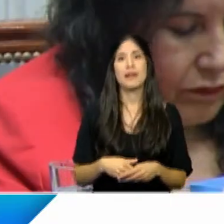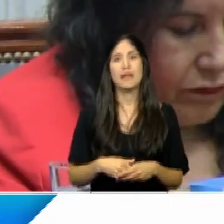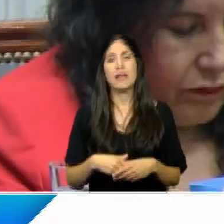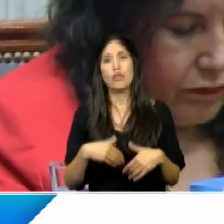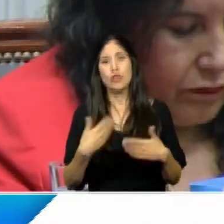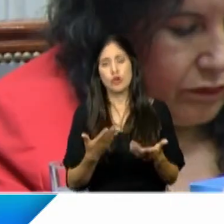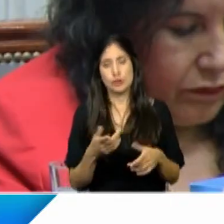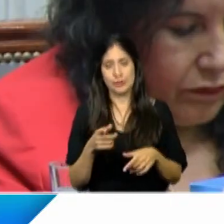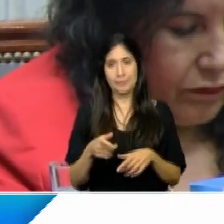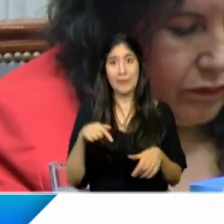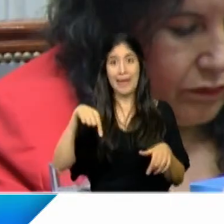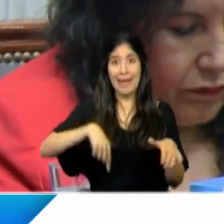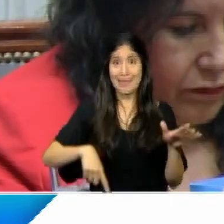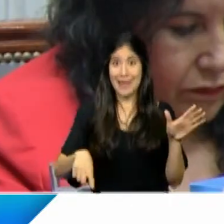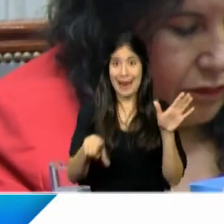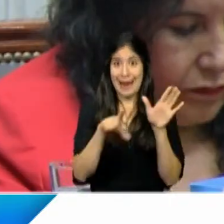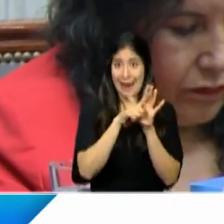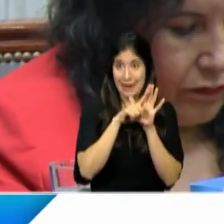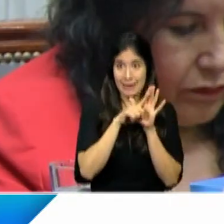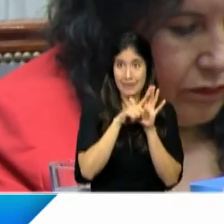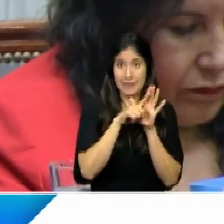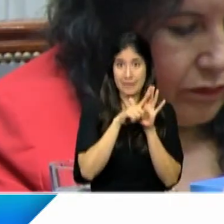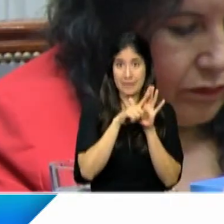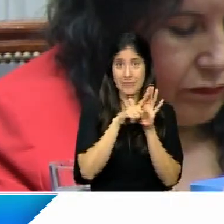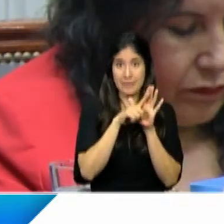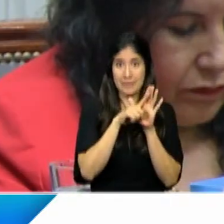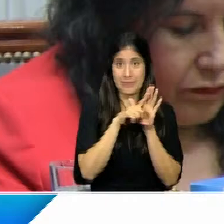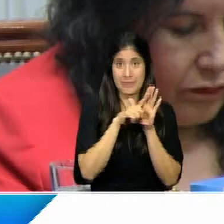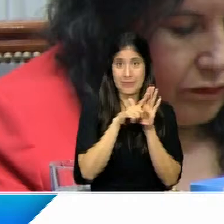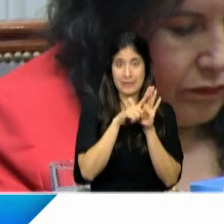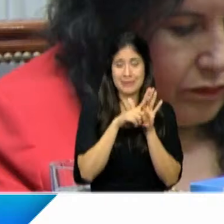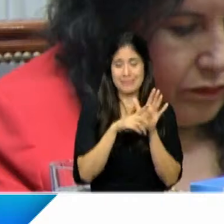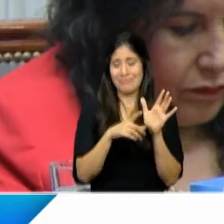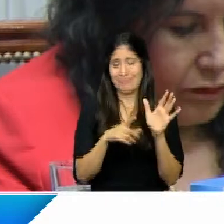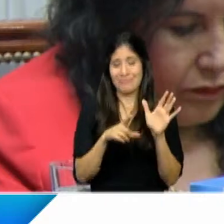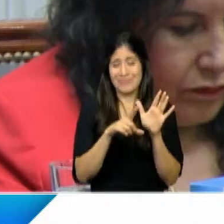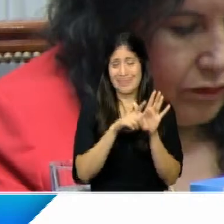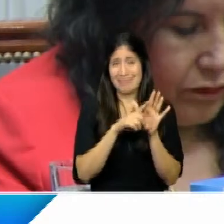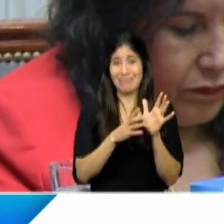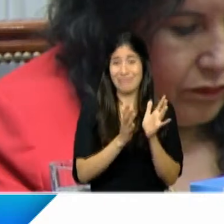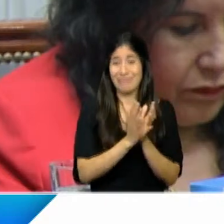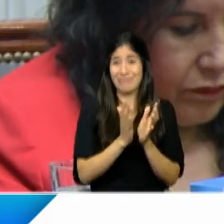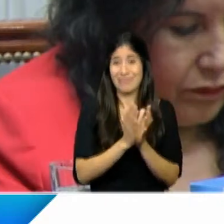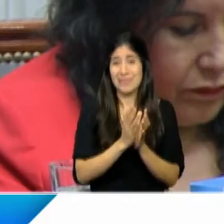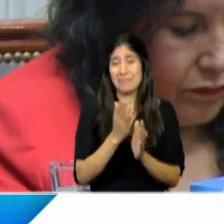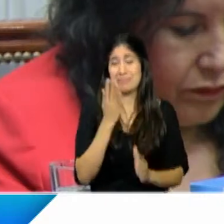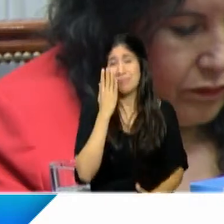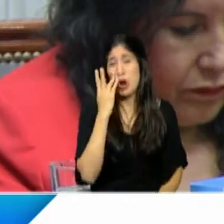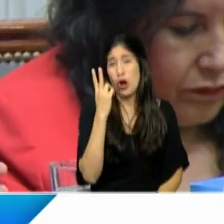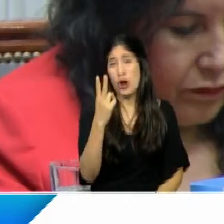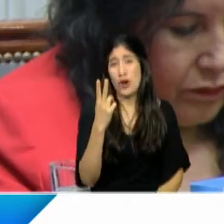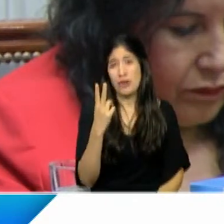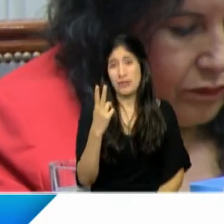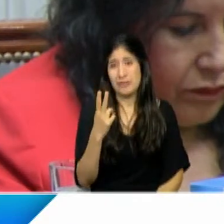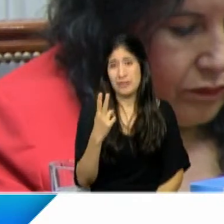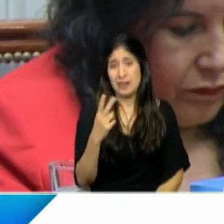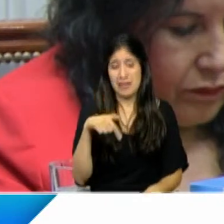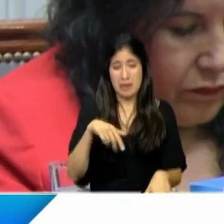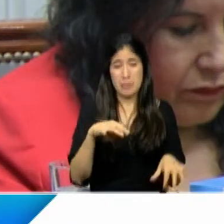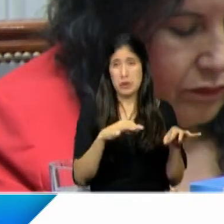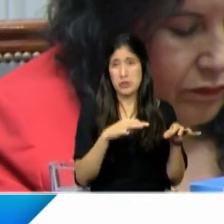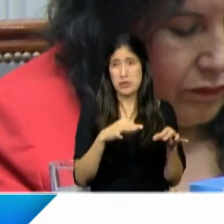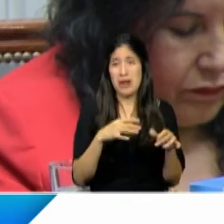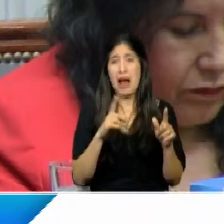efectivamente es la ley de la hipocresía, porque vamos a escuchar hablar